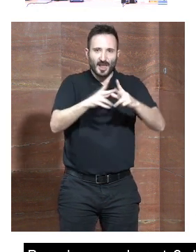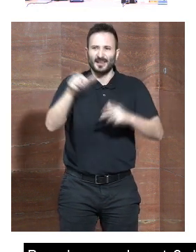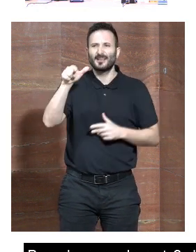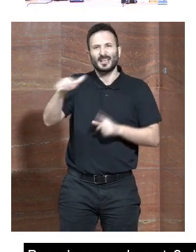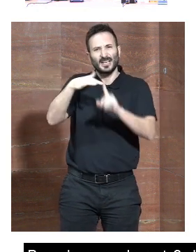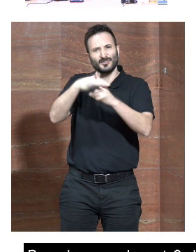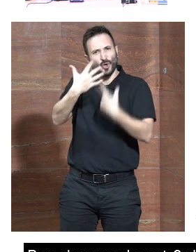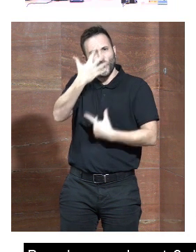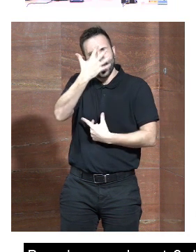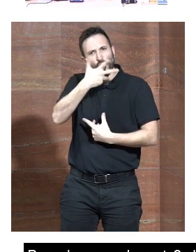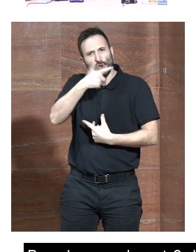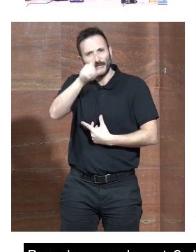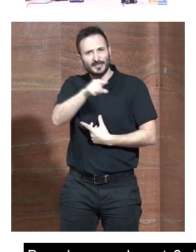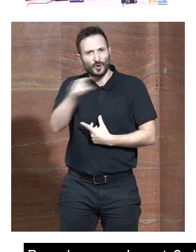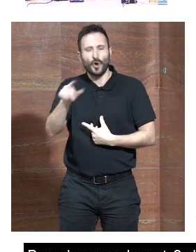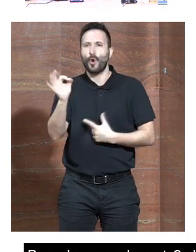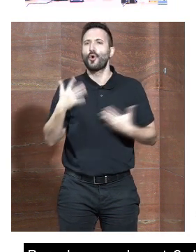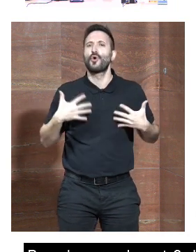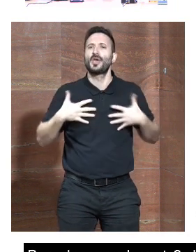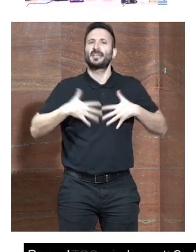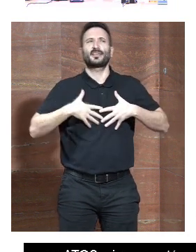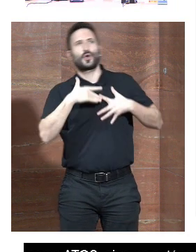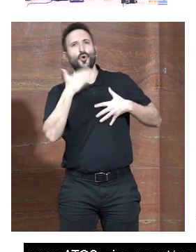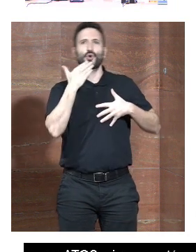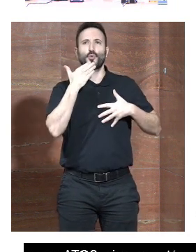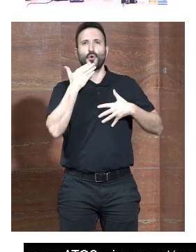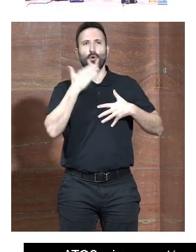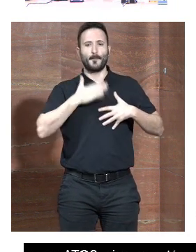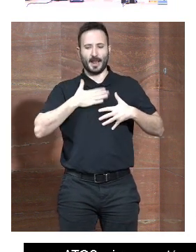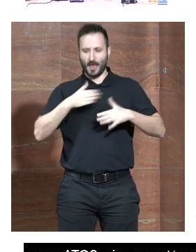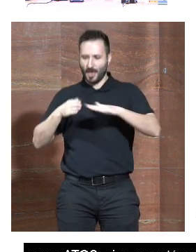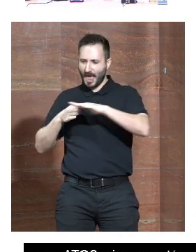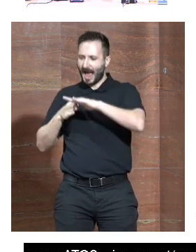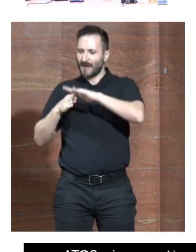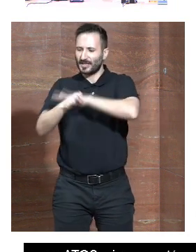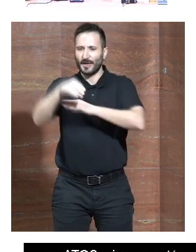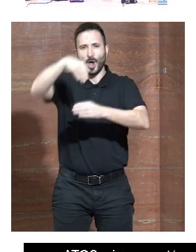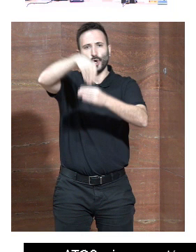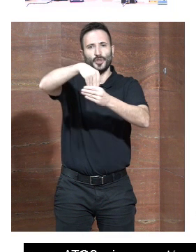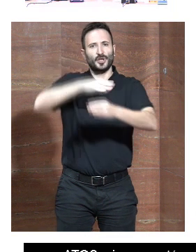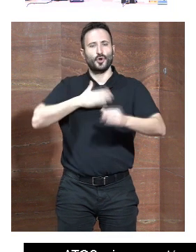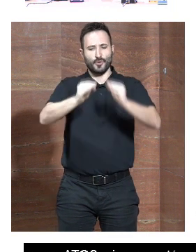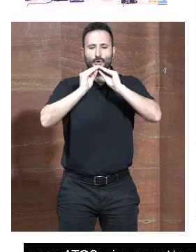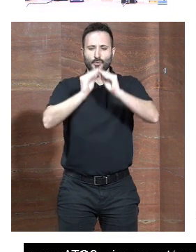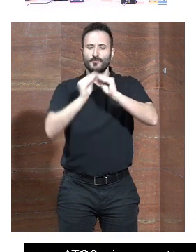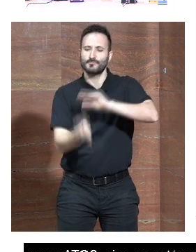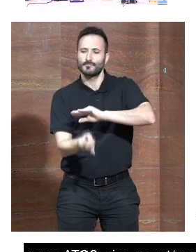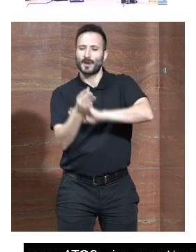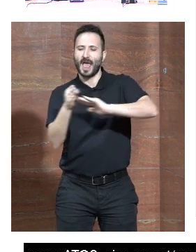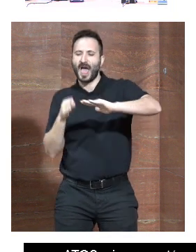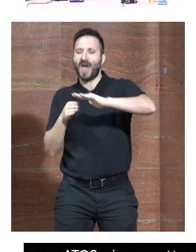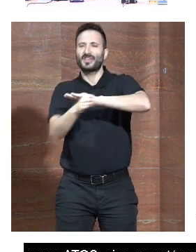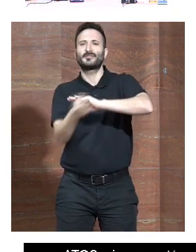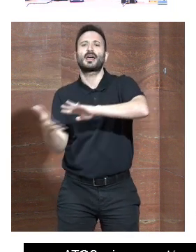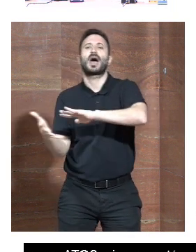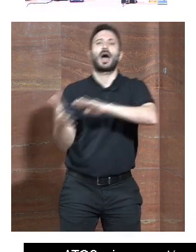lo saben o lo tienen interiorizado como algo importante a aplicar, la accesibilidad en cualquier contenido que generen o cualquier desarrollo que